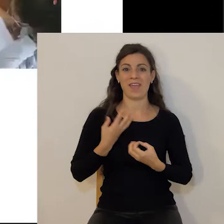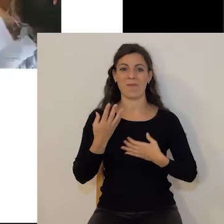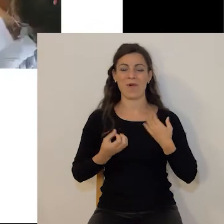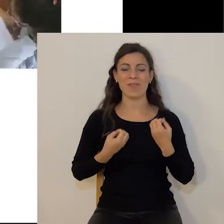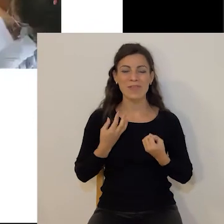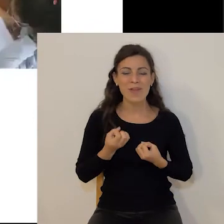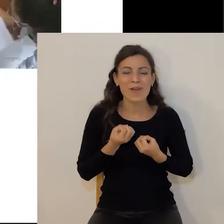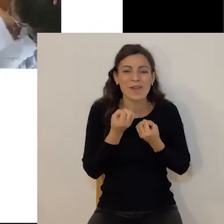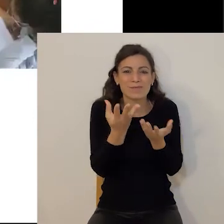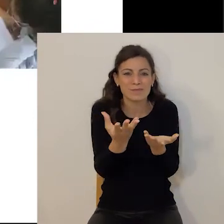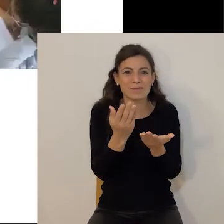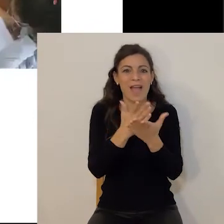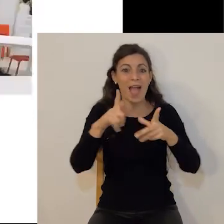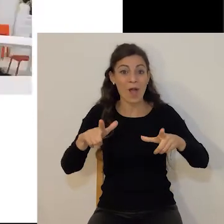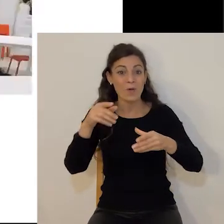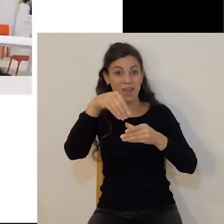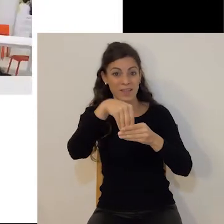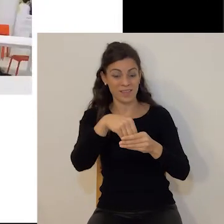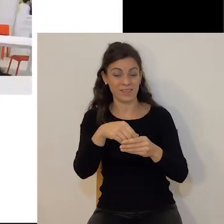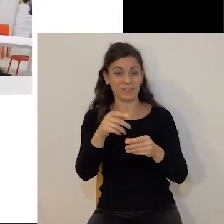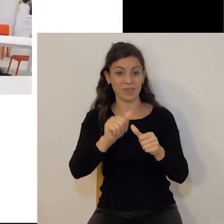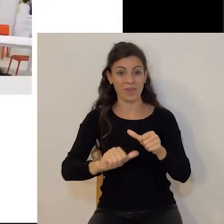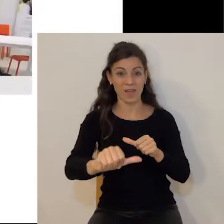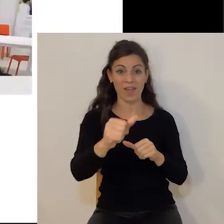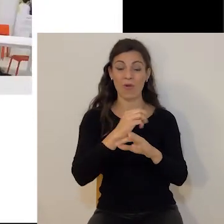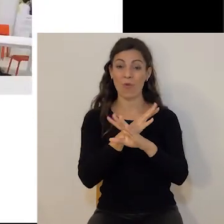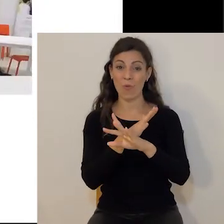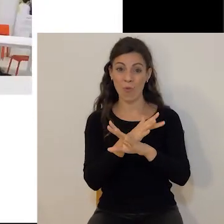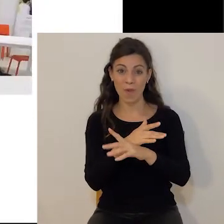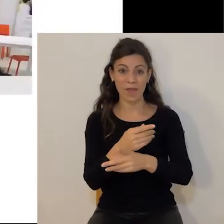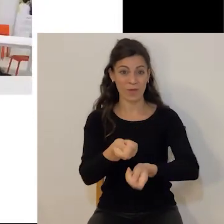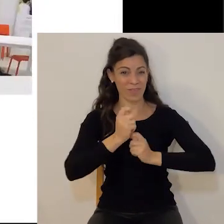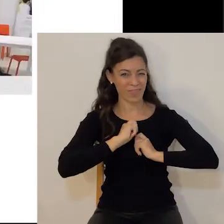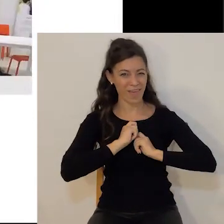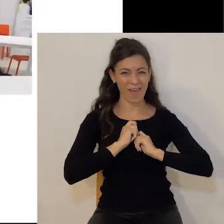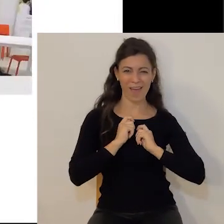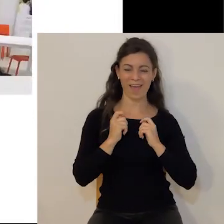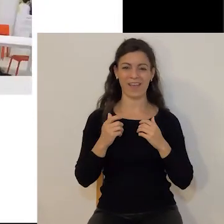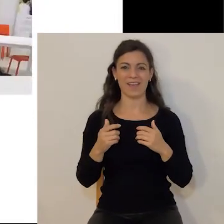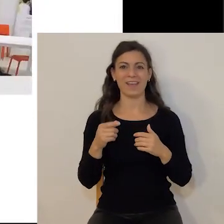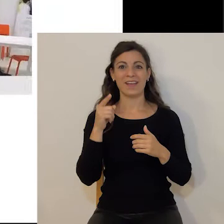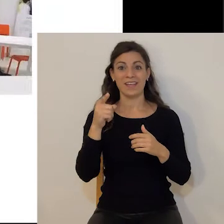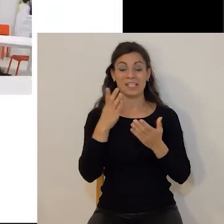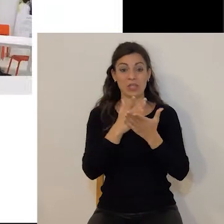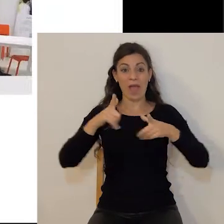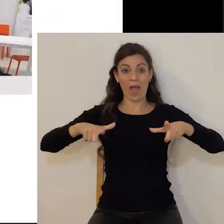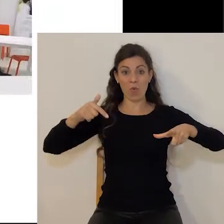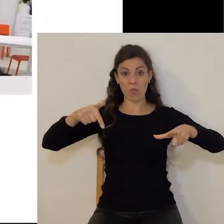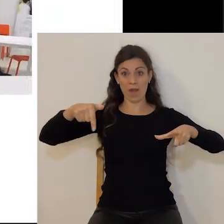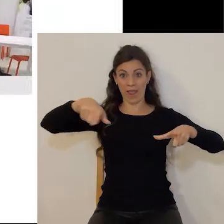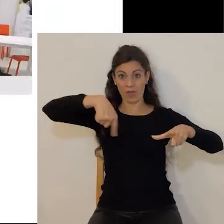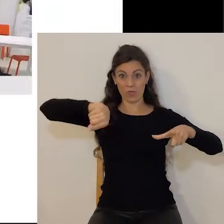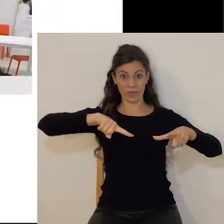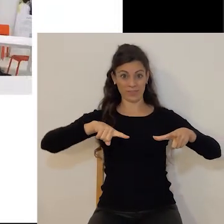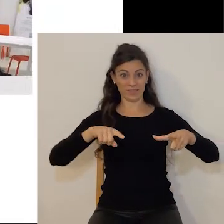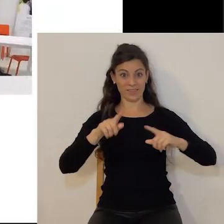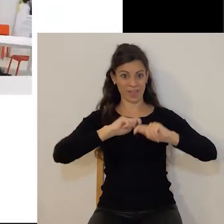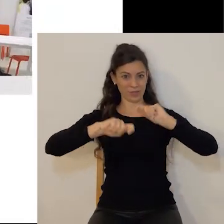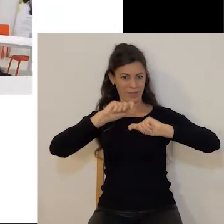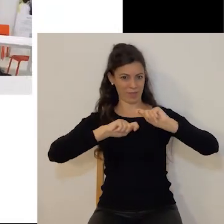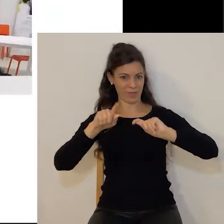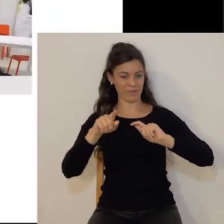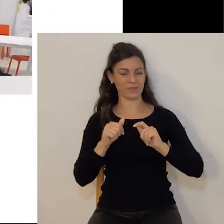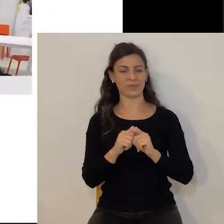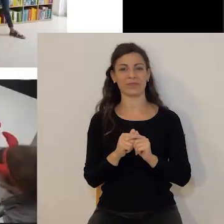en el aula, el que a través del juego puedan aportar. Esta es nuestra sede. Ahora mismo están